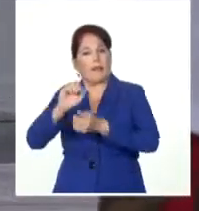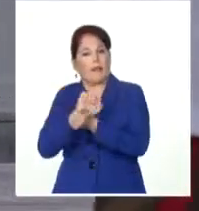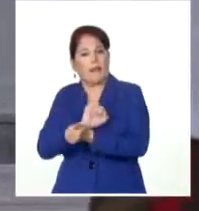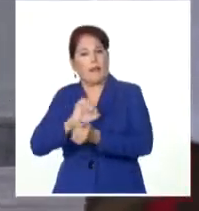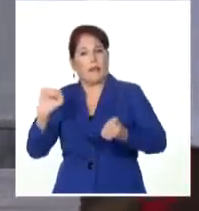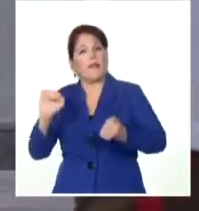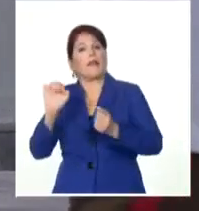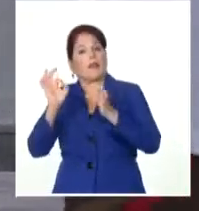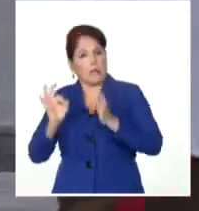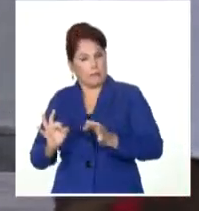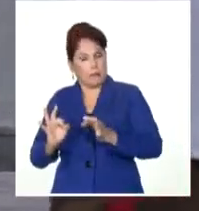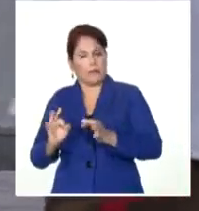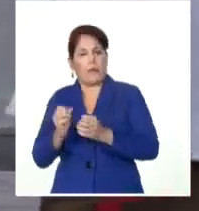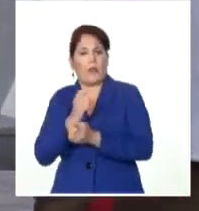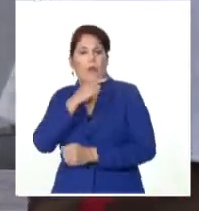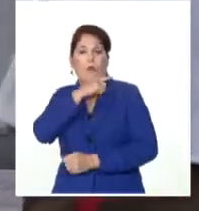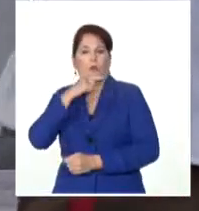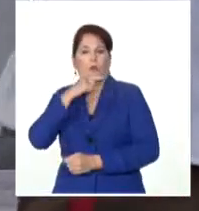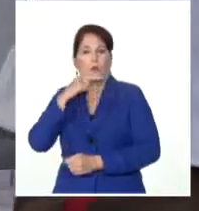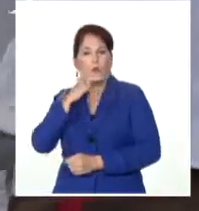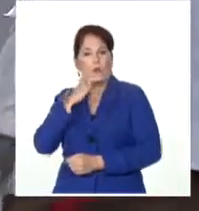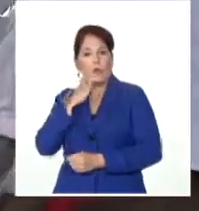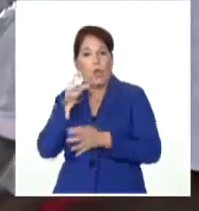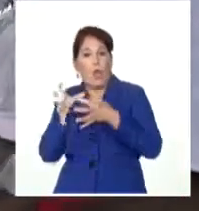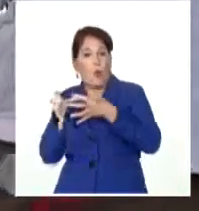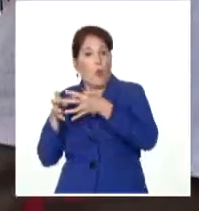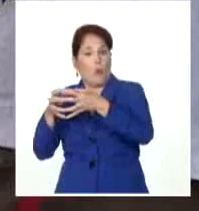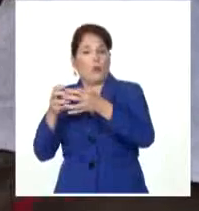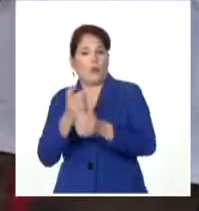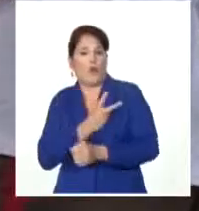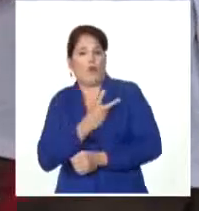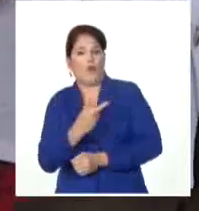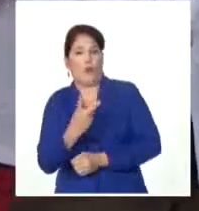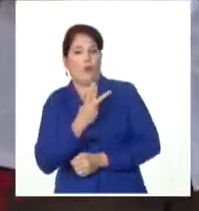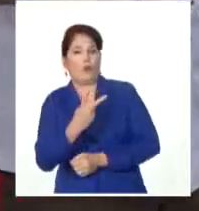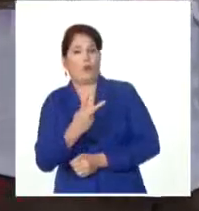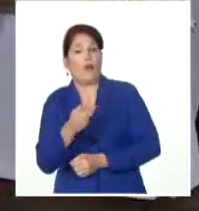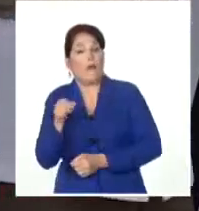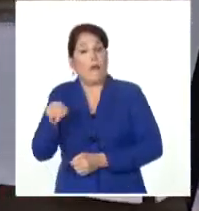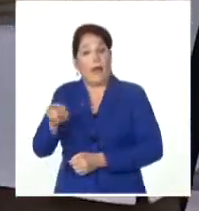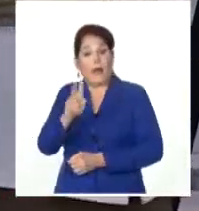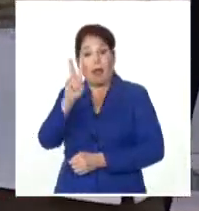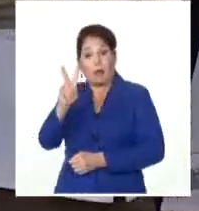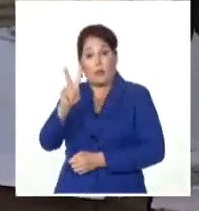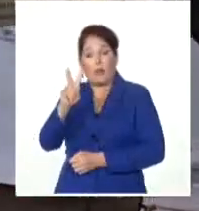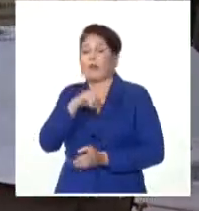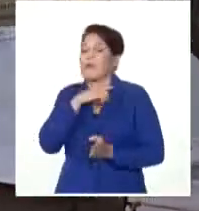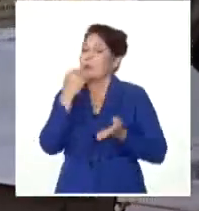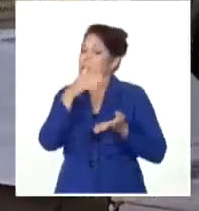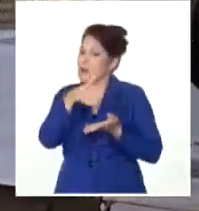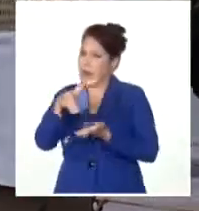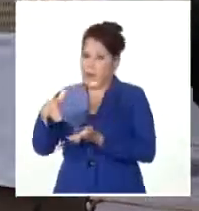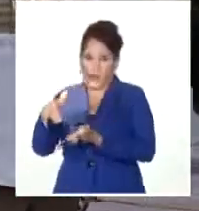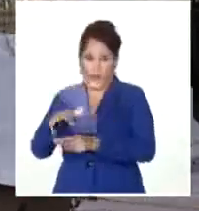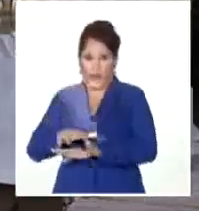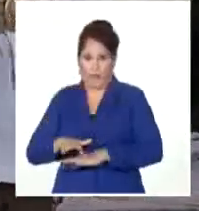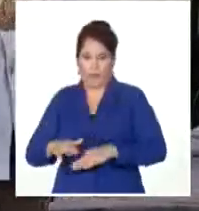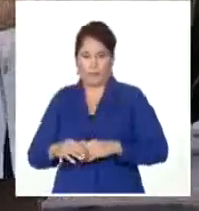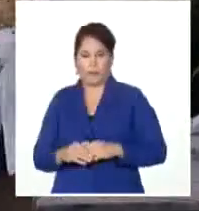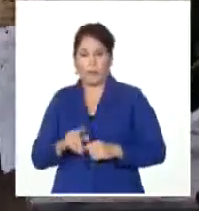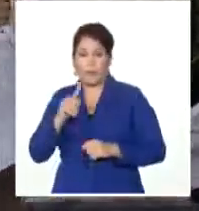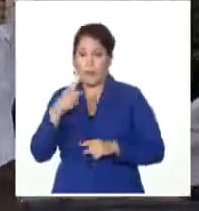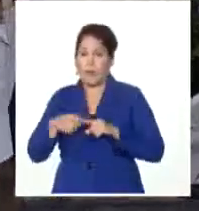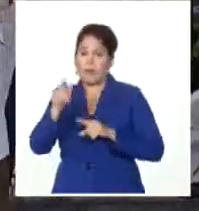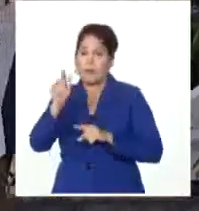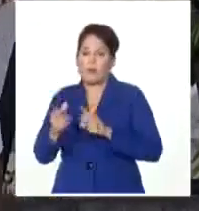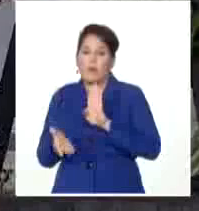su patria adoptiva. Marcharon como voluntarios al frente, donde 2 de ellos entregaron sus vidas.